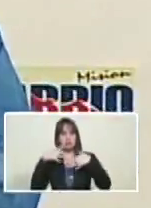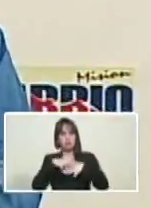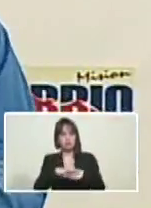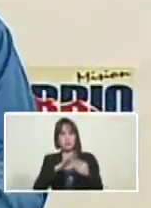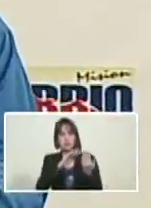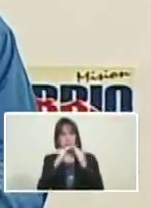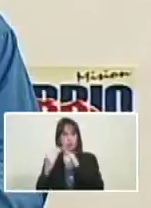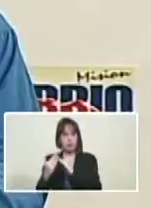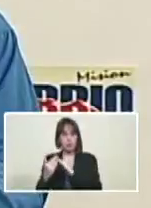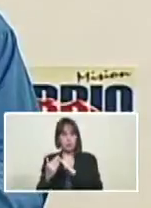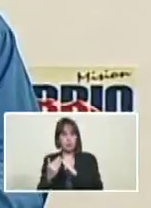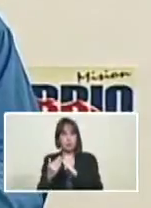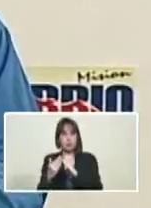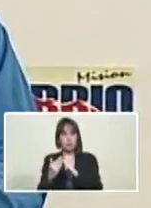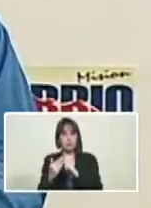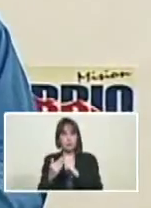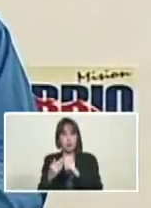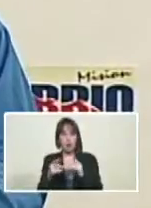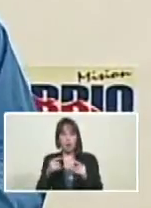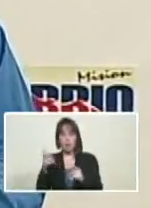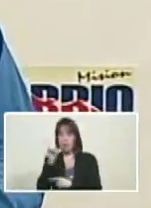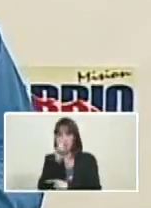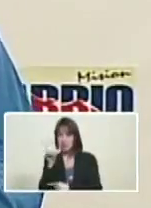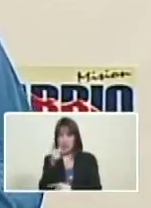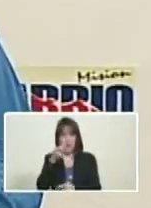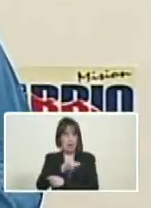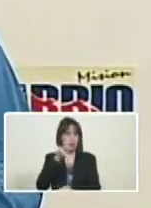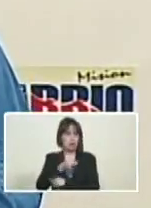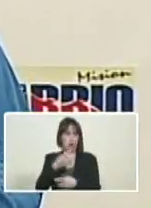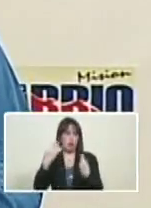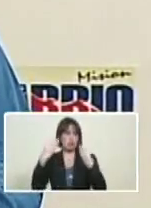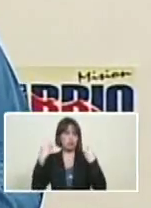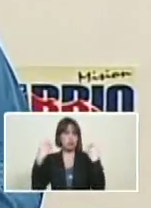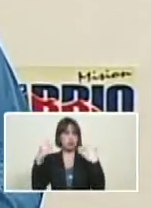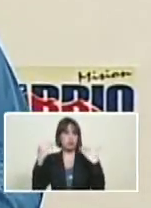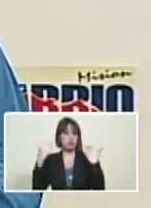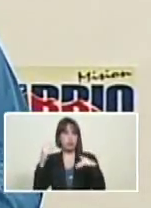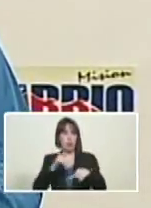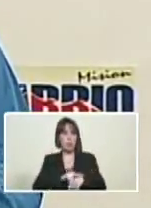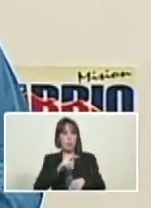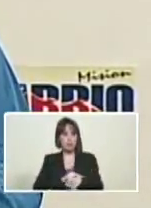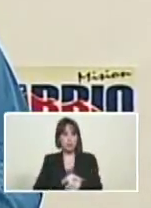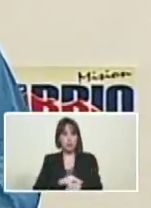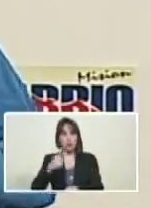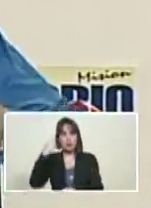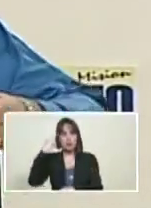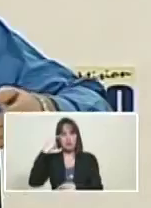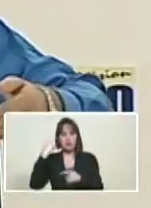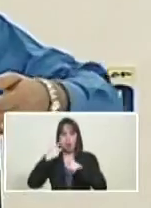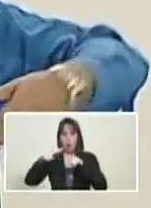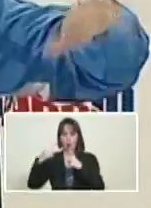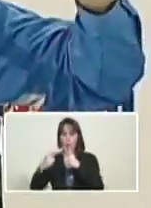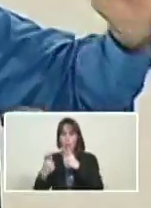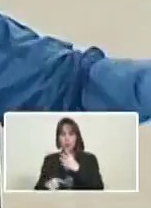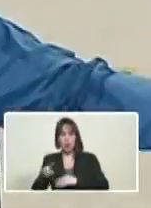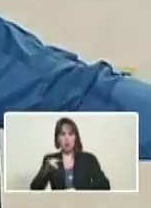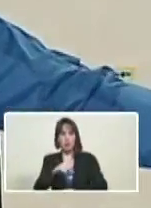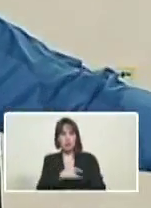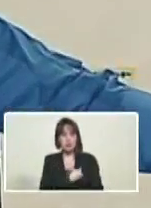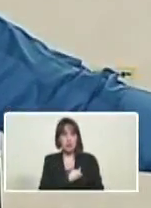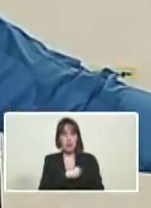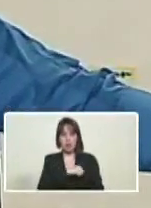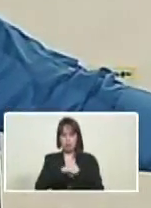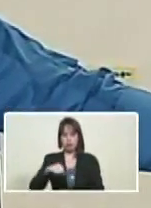comunitaria, porque Venezuela gradúa mucho más. ¿Saben ustedes? En las universidades autónomas graduamos miles de